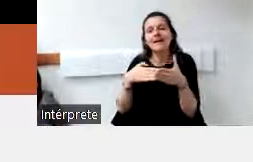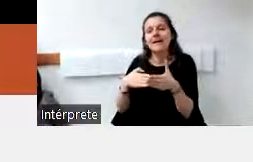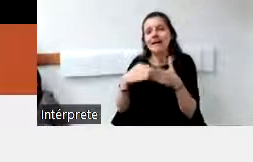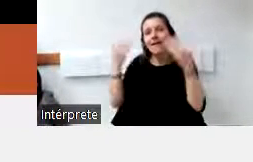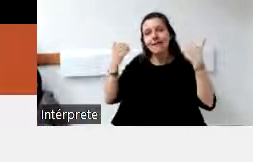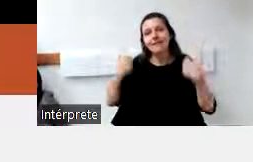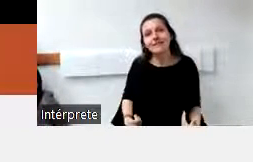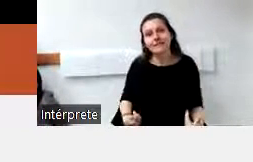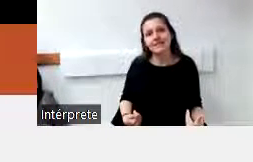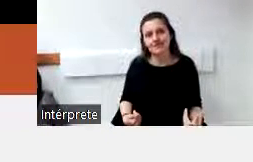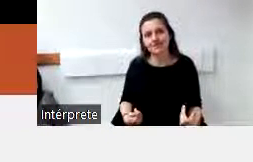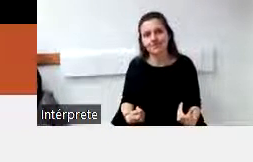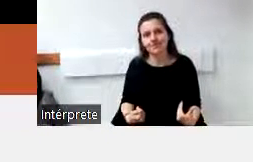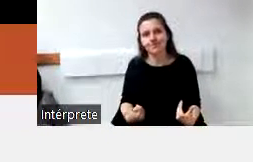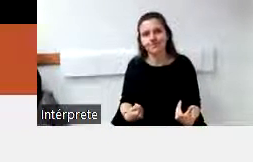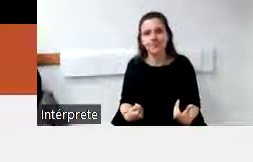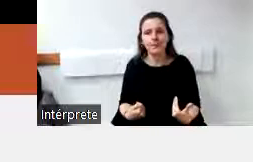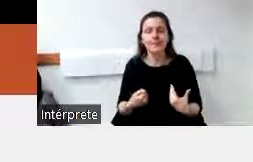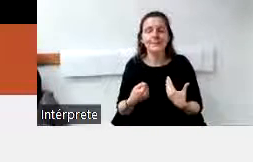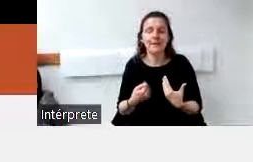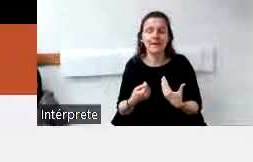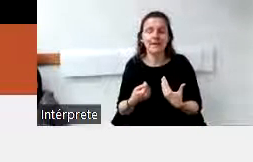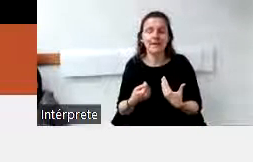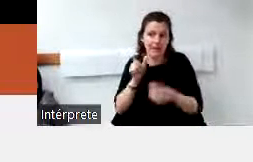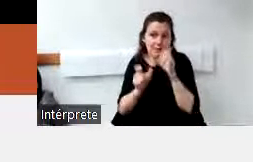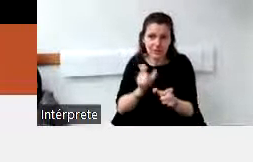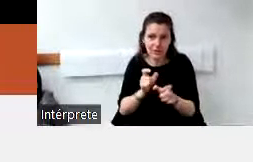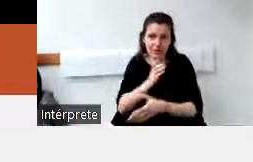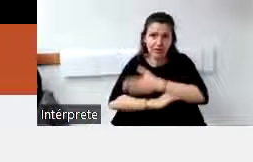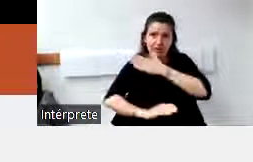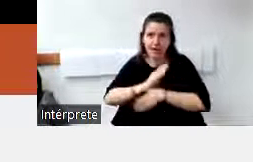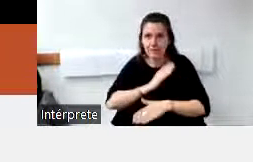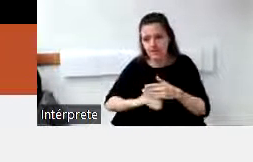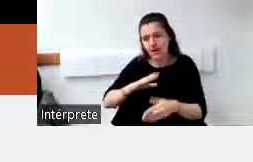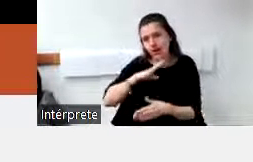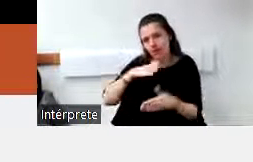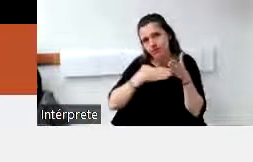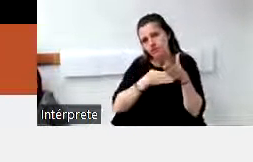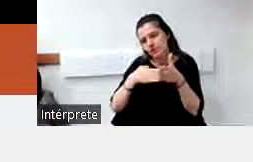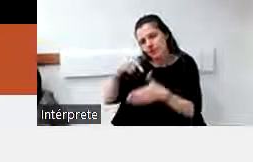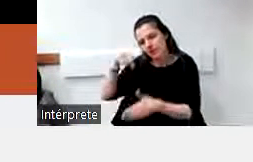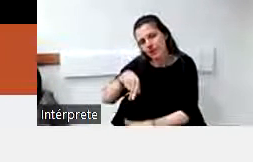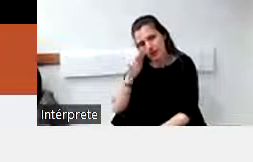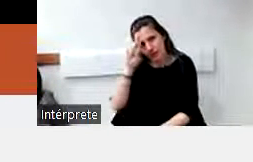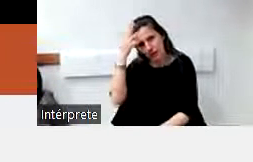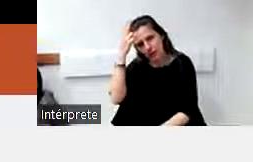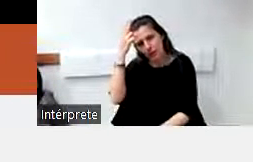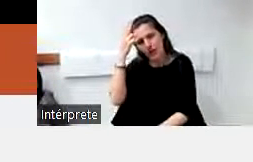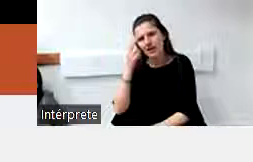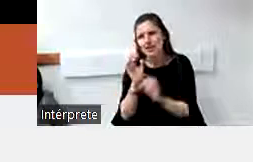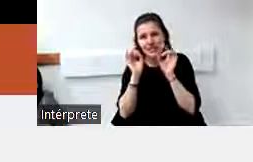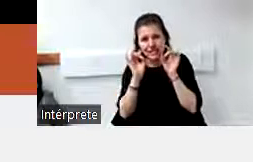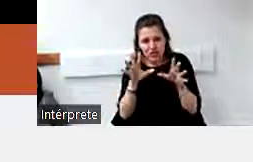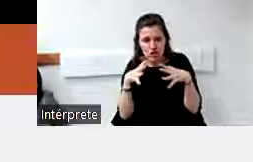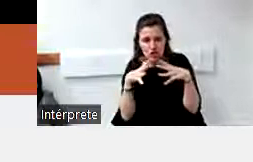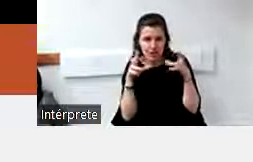a las cuales se enfrentan las personas con discapacidad en nuestro país. No diría solo en los centros de salud,